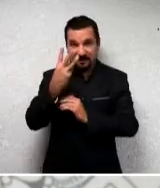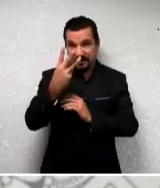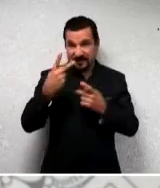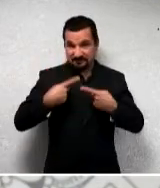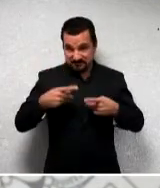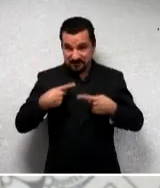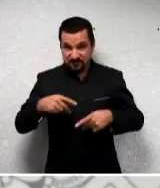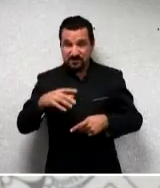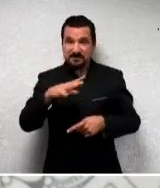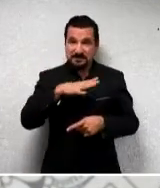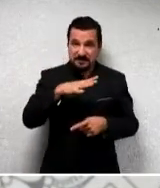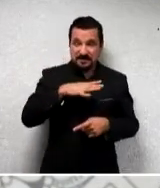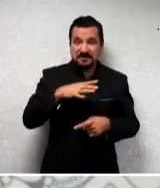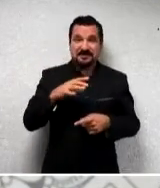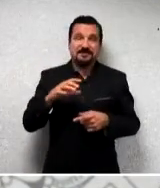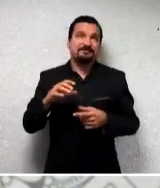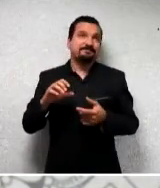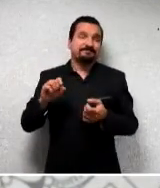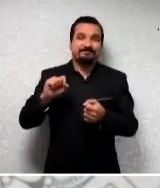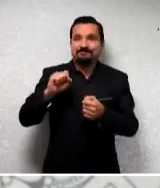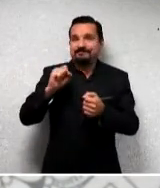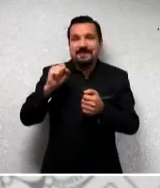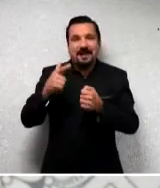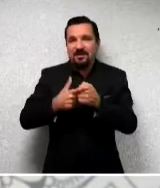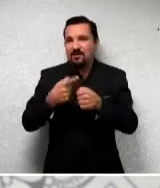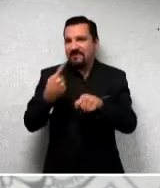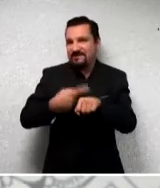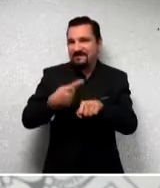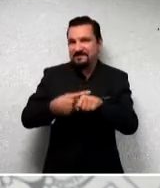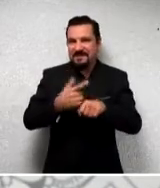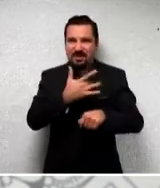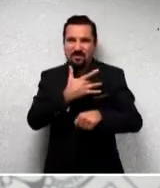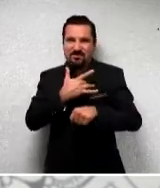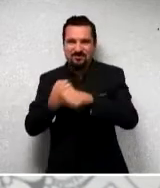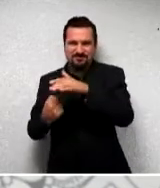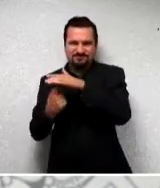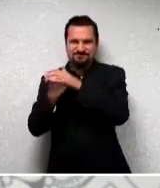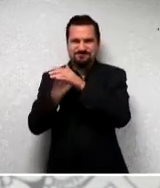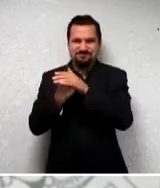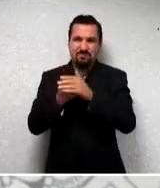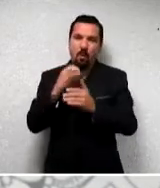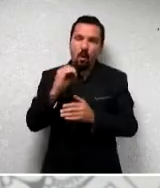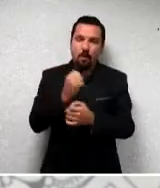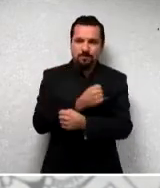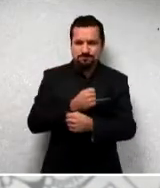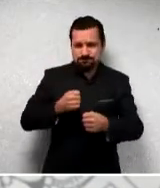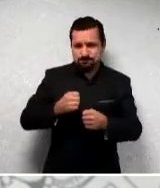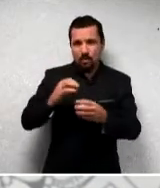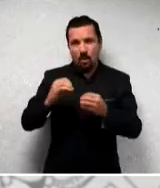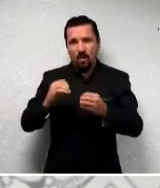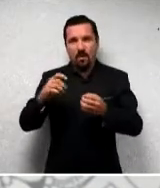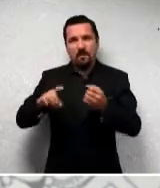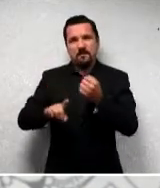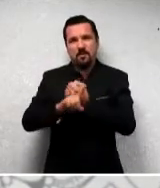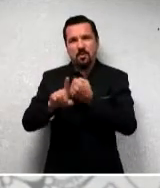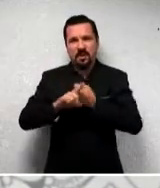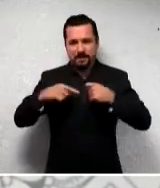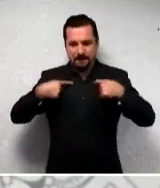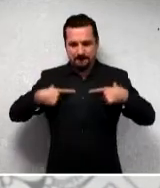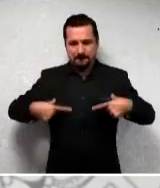cuentan con algún antecedente de hipertensión obesidad enfermedad pulmonar obstructiva